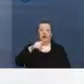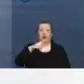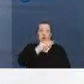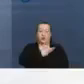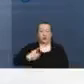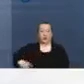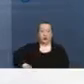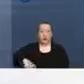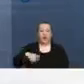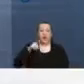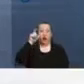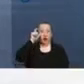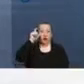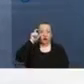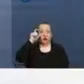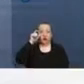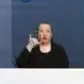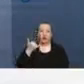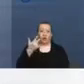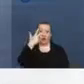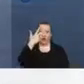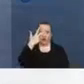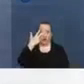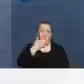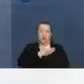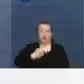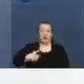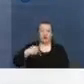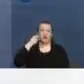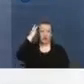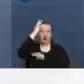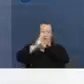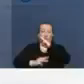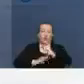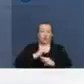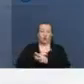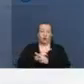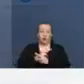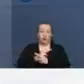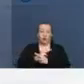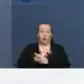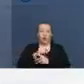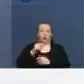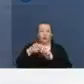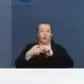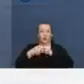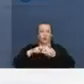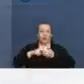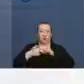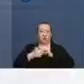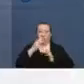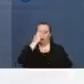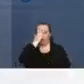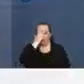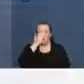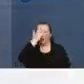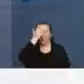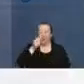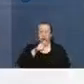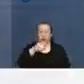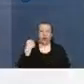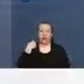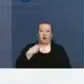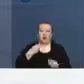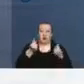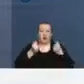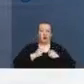uno de los tres presidentes a nivel mundial que involucrado en este escándalo 'nos escándalo con implantes pase lo que le da la gana